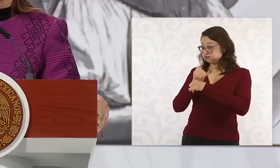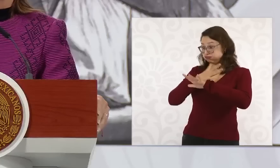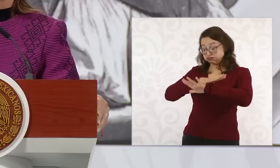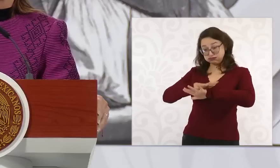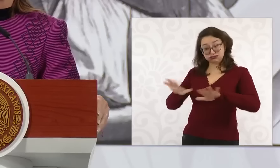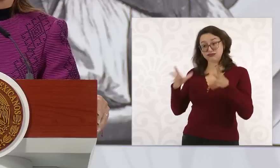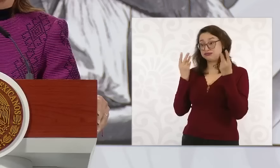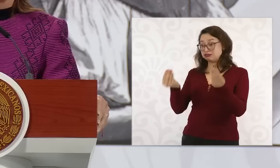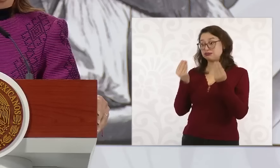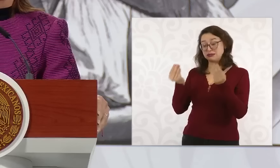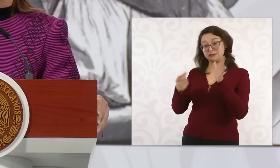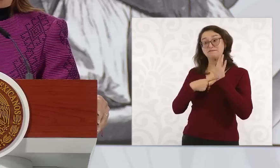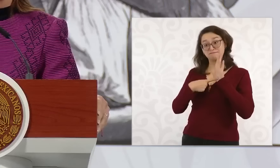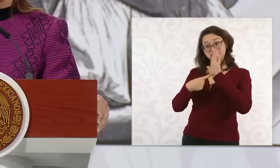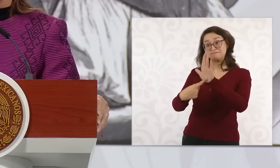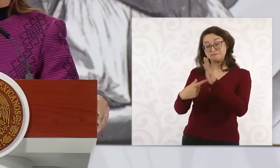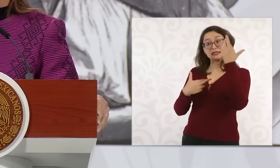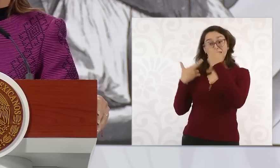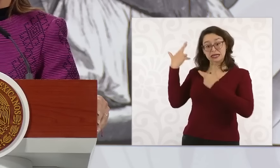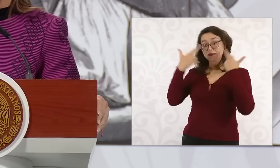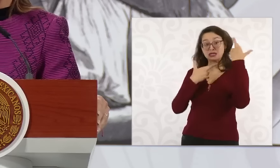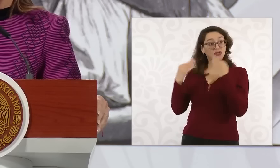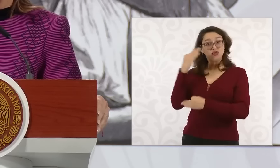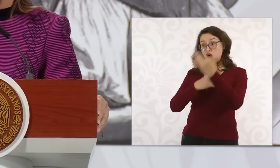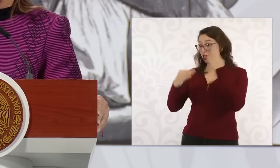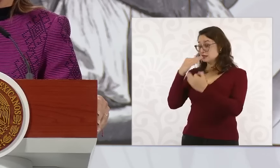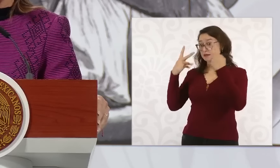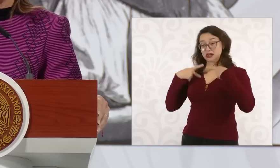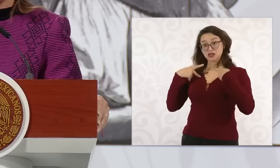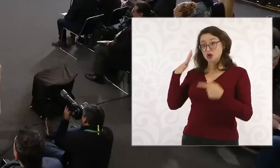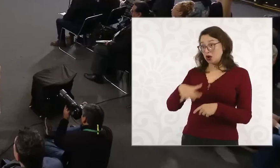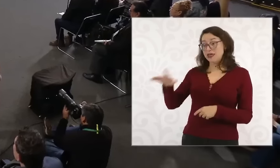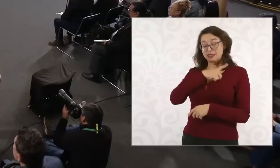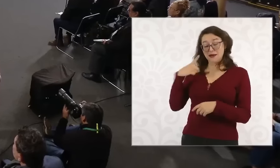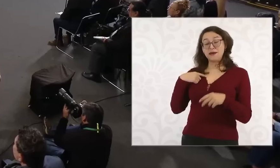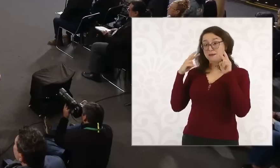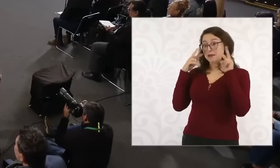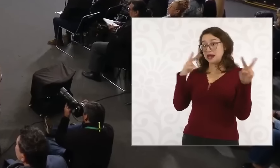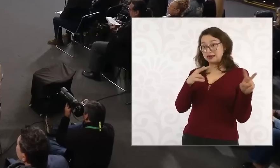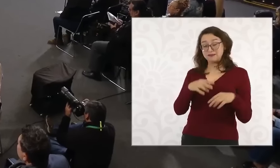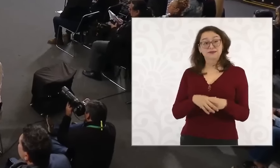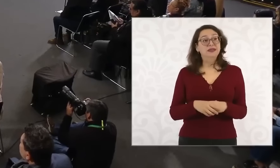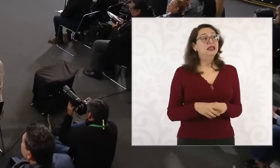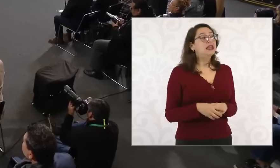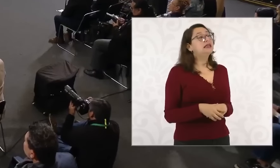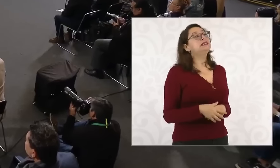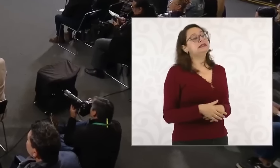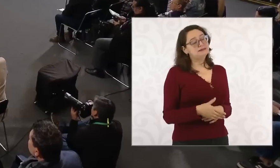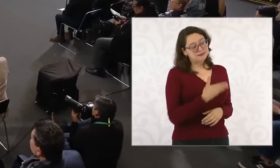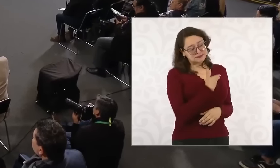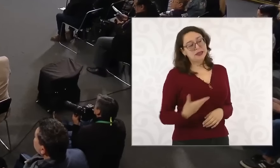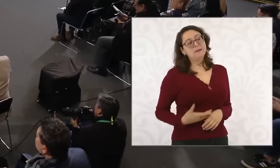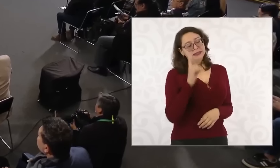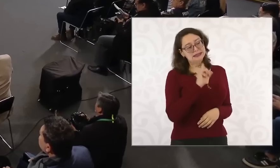que se analice por todas y por todos. Porque también se hizo público, presidenta, que uno